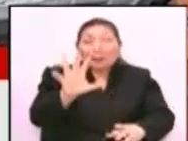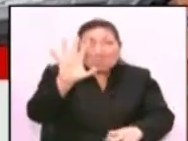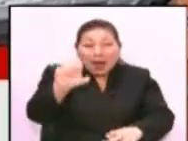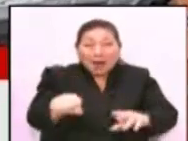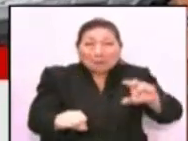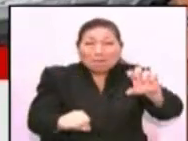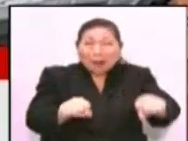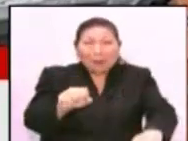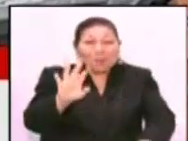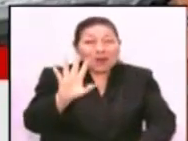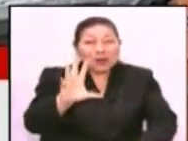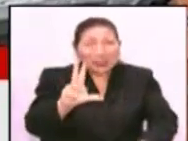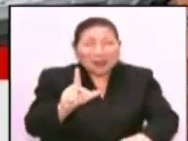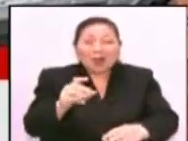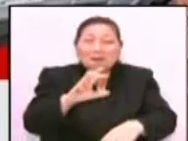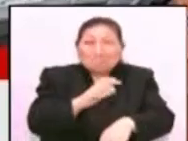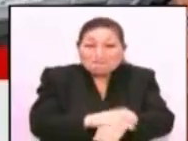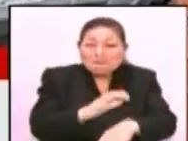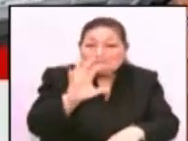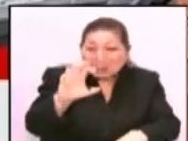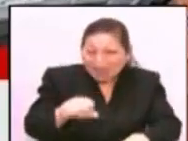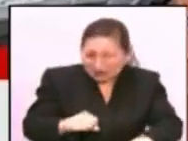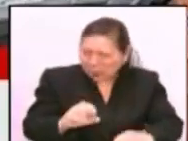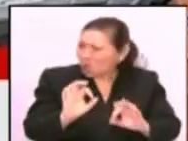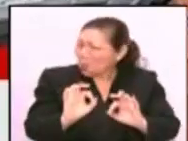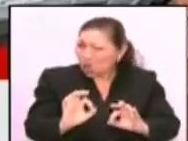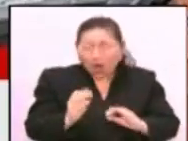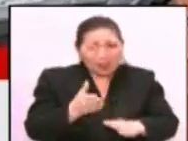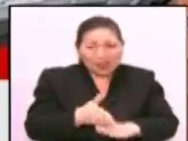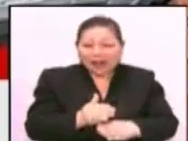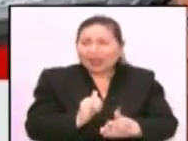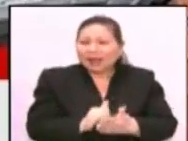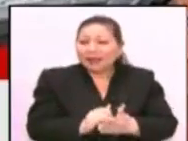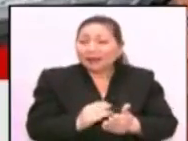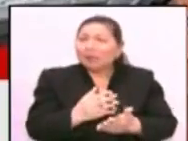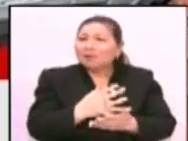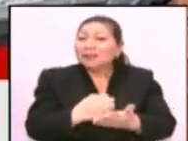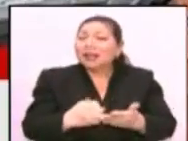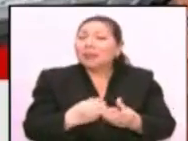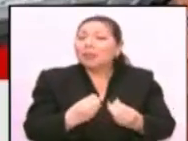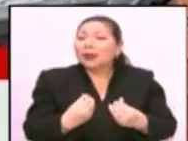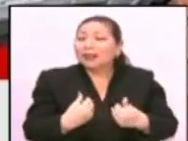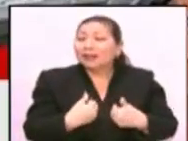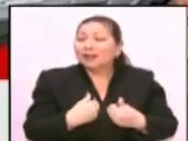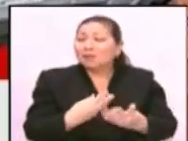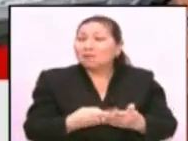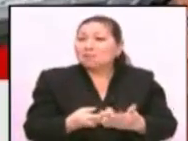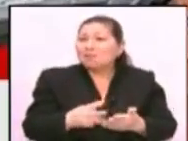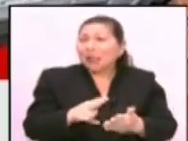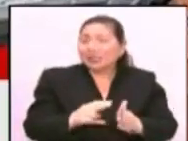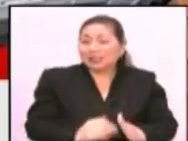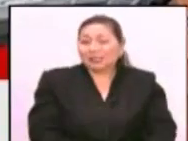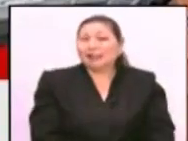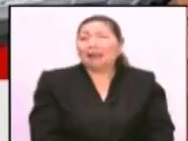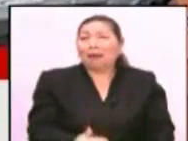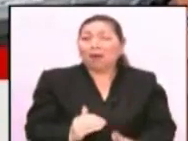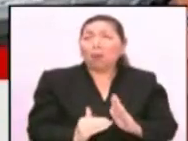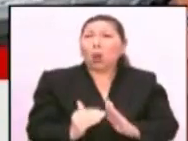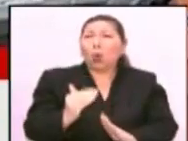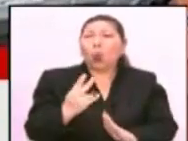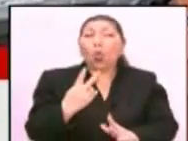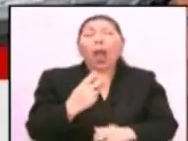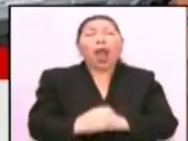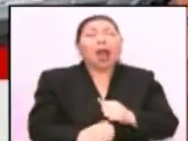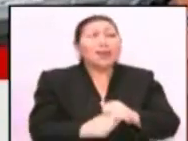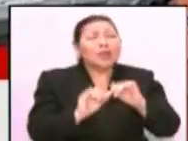más, que invierte más. No, ingresa la misma cantidad, lo que pasa es que sale menos. ¿Por qué? Porque tenemos penas mucho más altas, tenemos